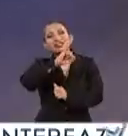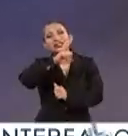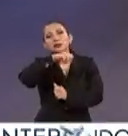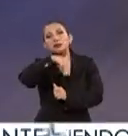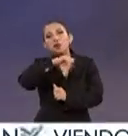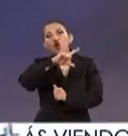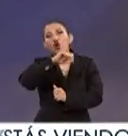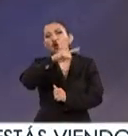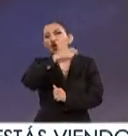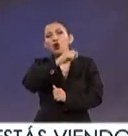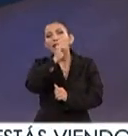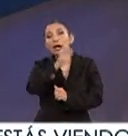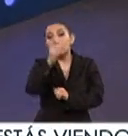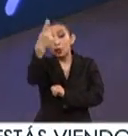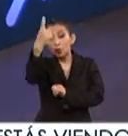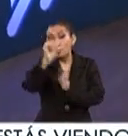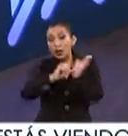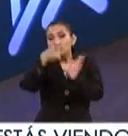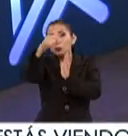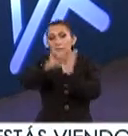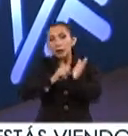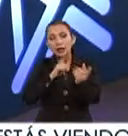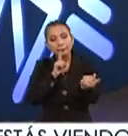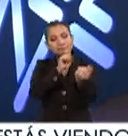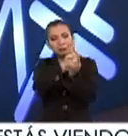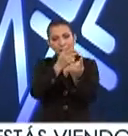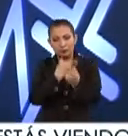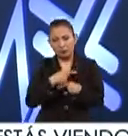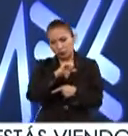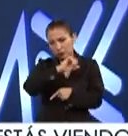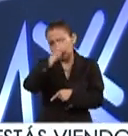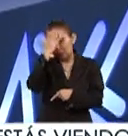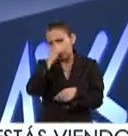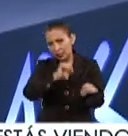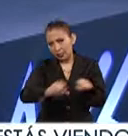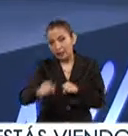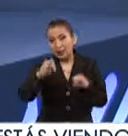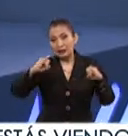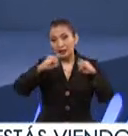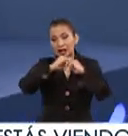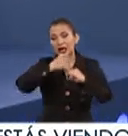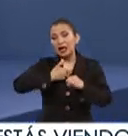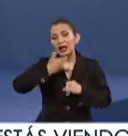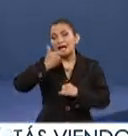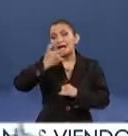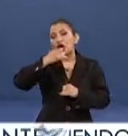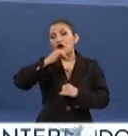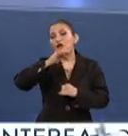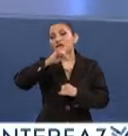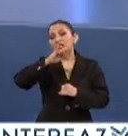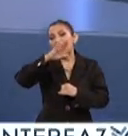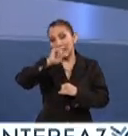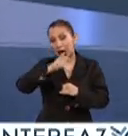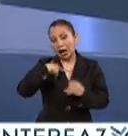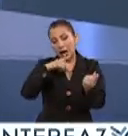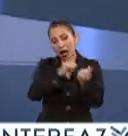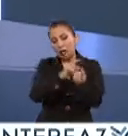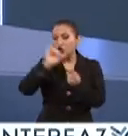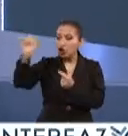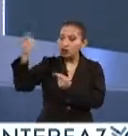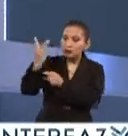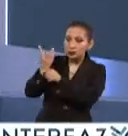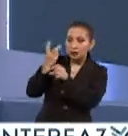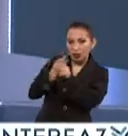de tal manera que mensualmente teníamos un encuentro con un sismólogo del Instituto de Geofísica, sobre todo, y hemos tenido algunos